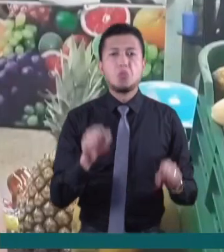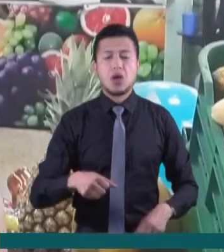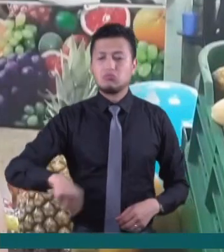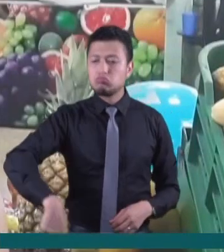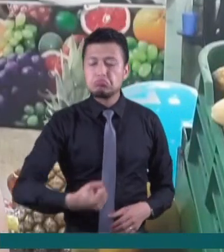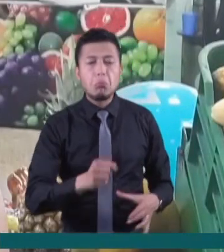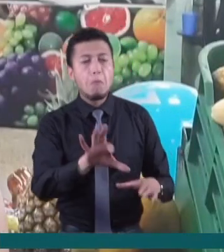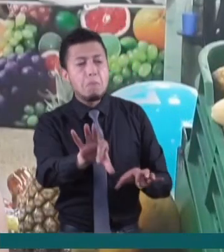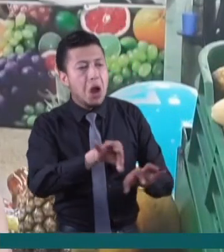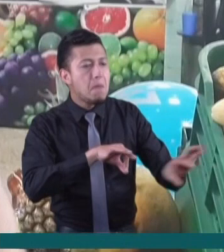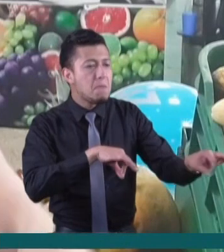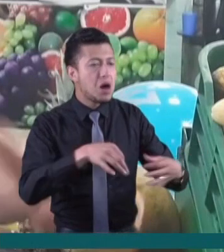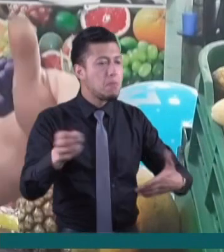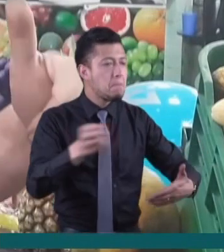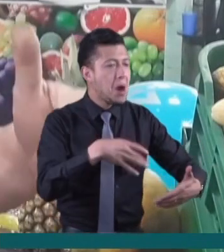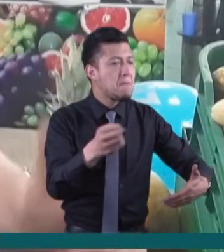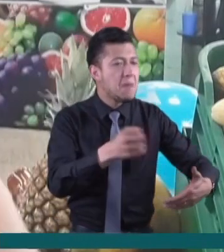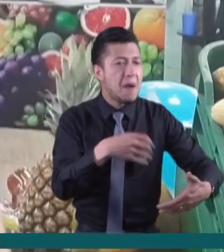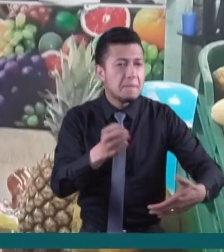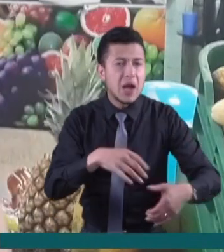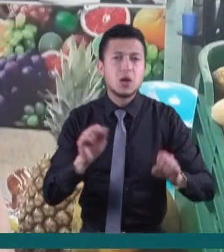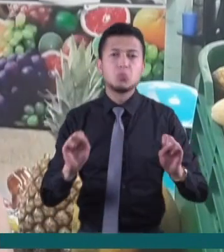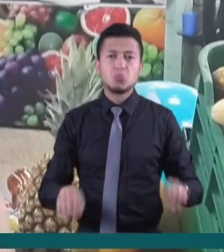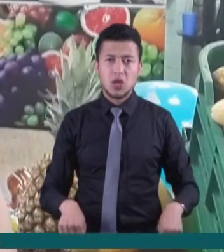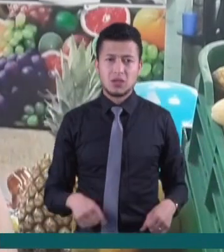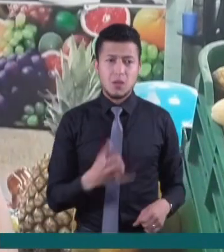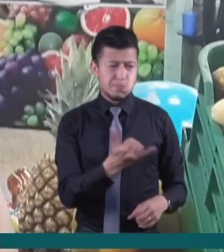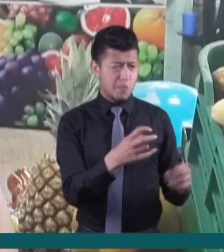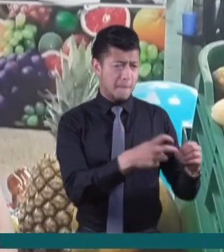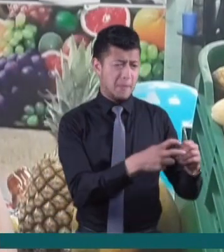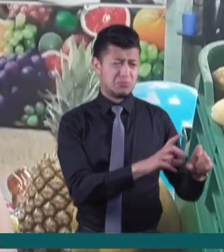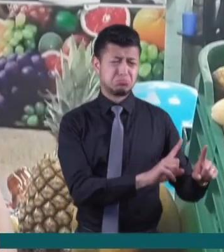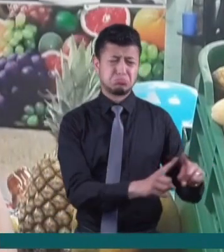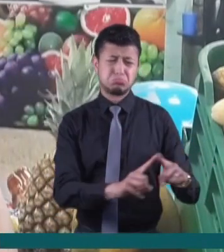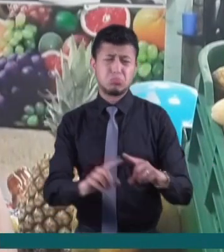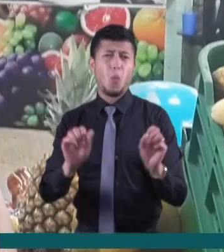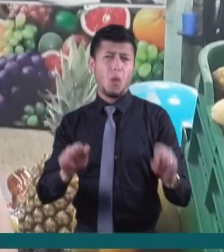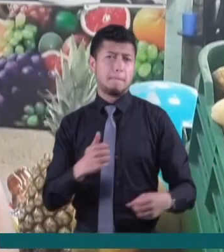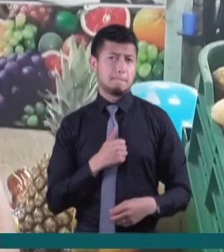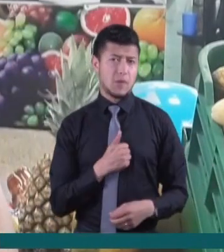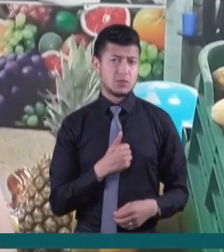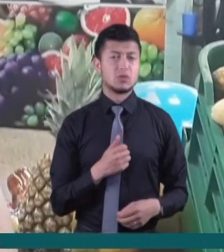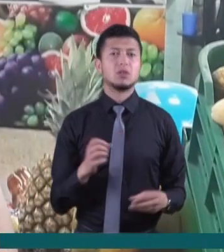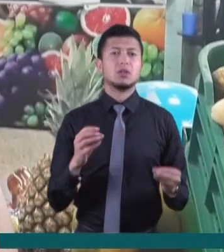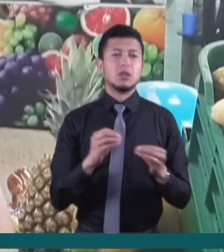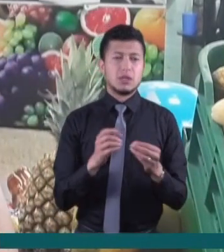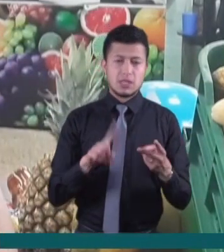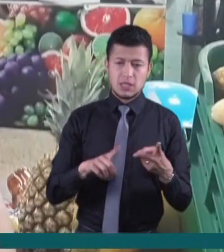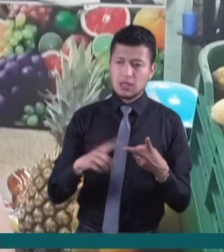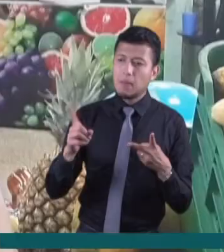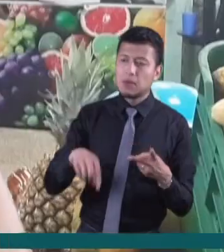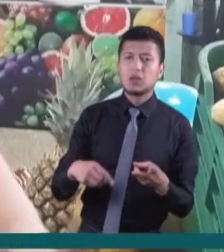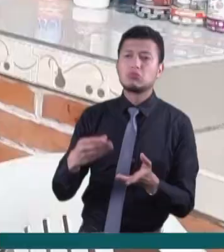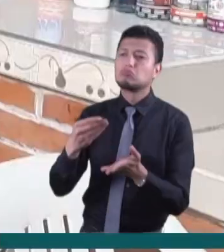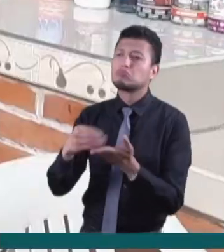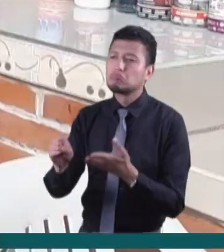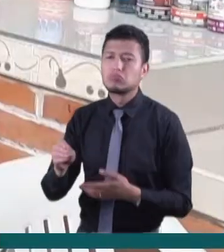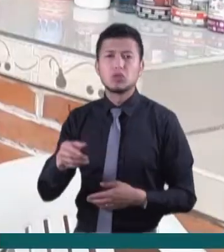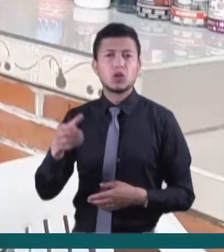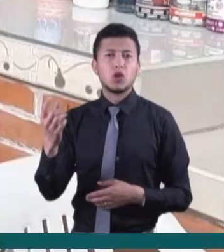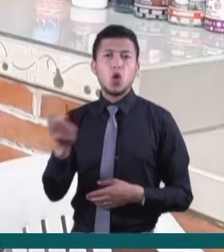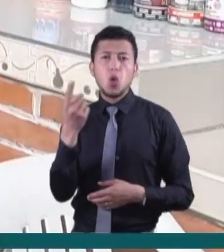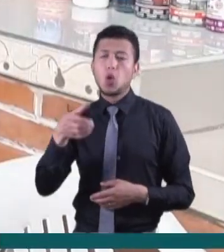gusto varios productos. La papa, hay muchísimo puesto para escoger al gusto. El cliente puede venir a tomarse